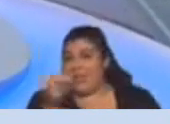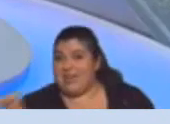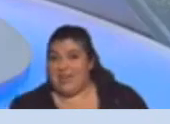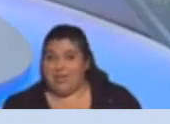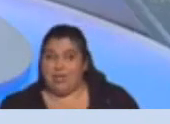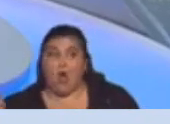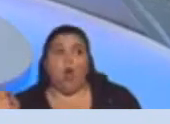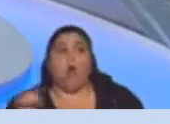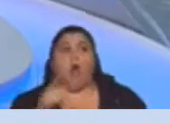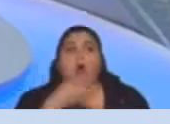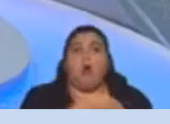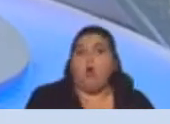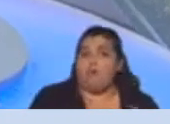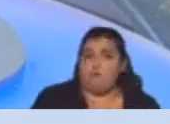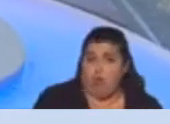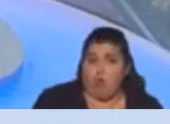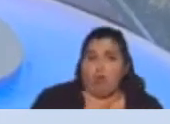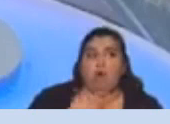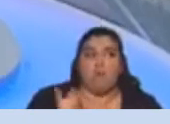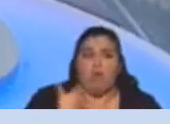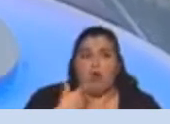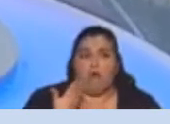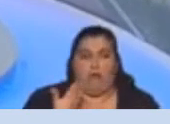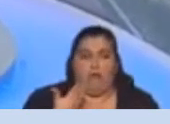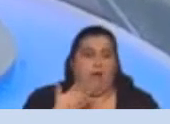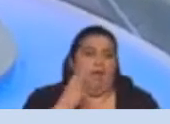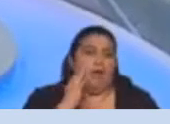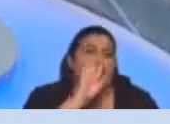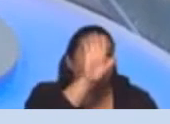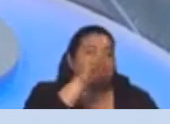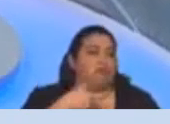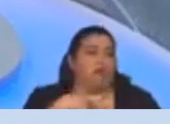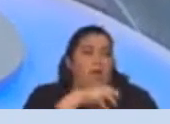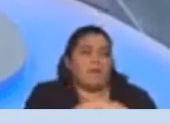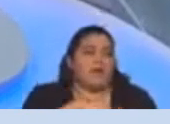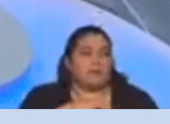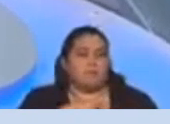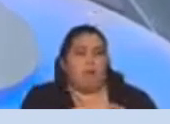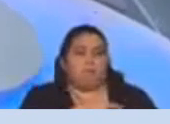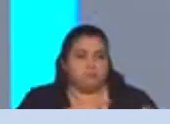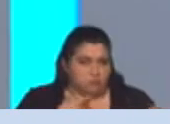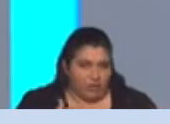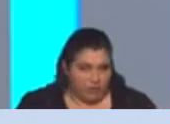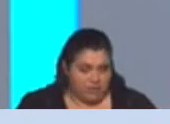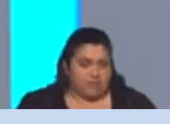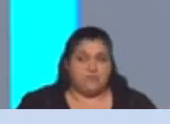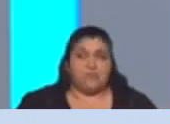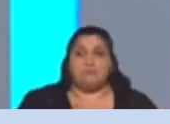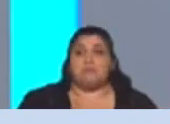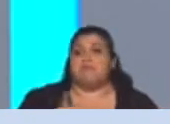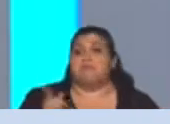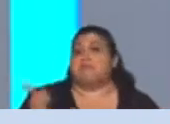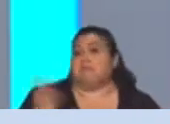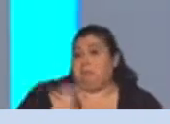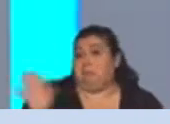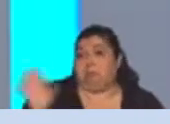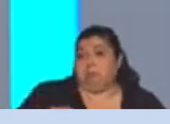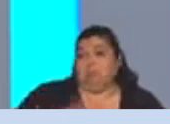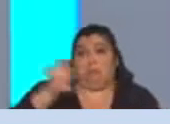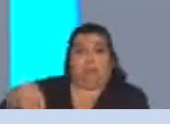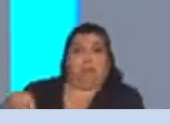distancia sabías que te ganabas un enemigo muy poderoso hoy mi ley desafió eso más ha sig el mismo camino no va a